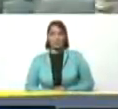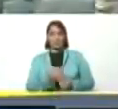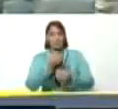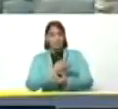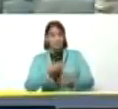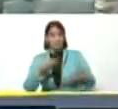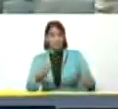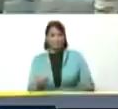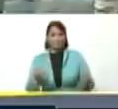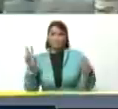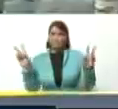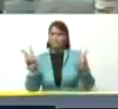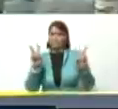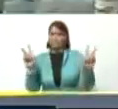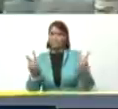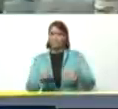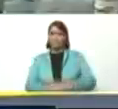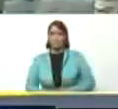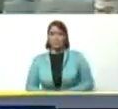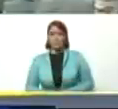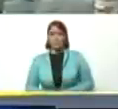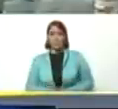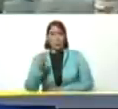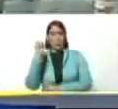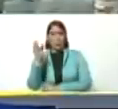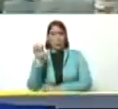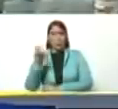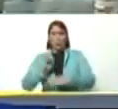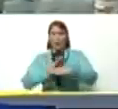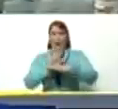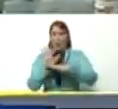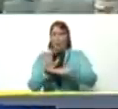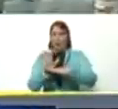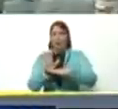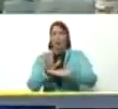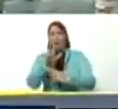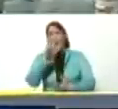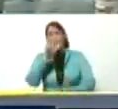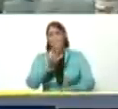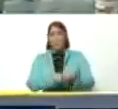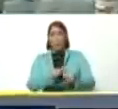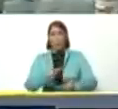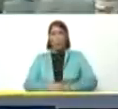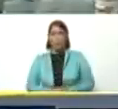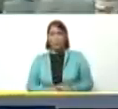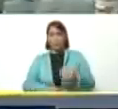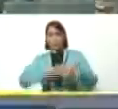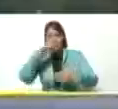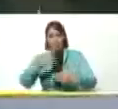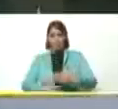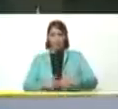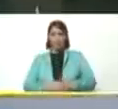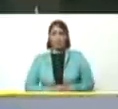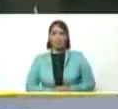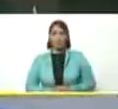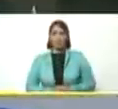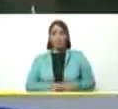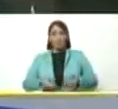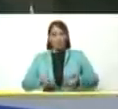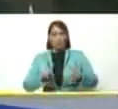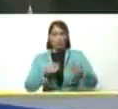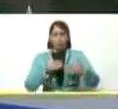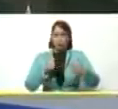Extraordinaria y victoriosa cumbre del ALBA. Hemos aprobado un plan para